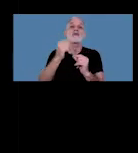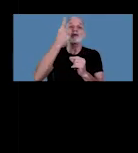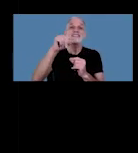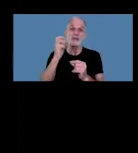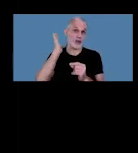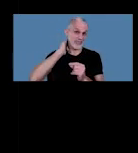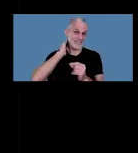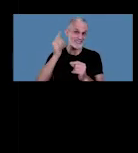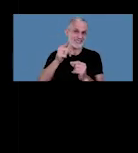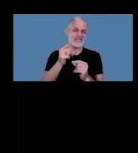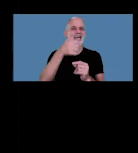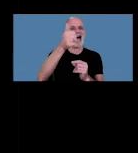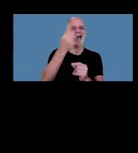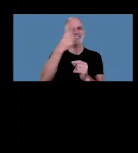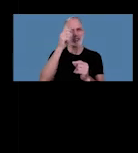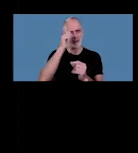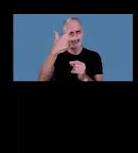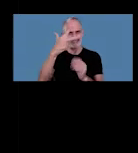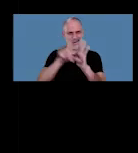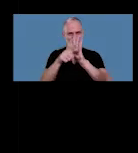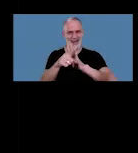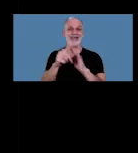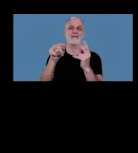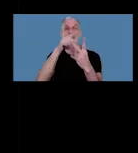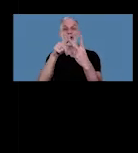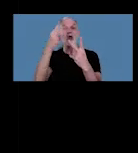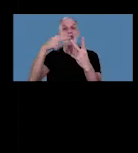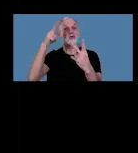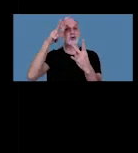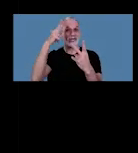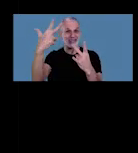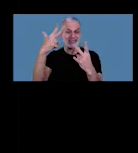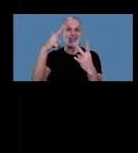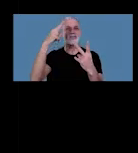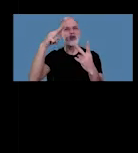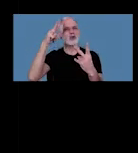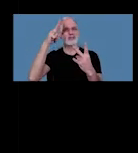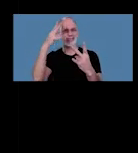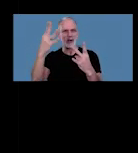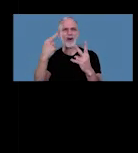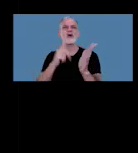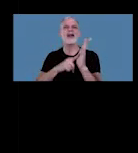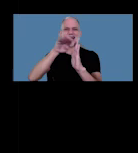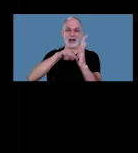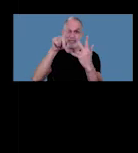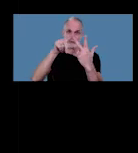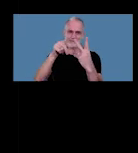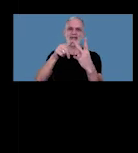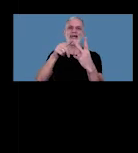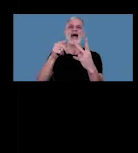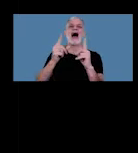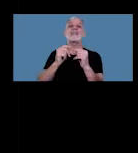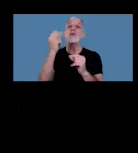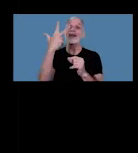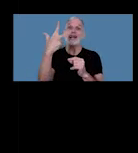116 a 123 de la ley, y 283 y 284 del decreto reglamentario. Y el otro es el artículo 31,